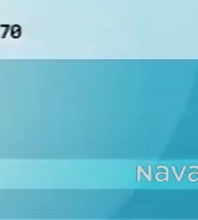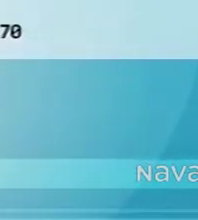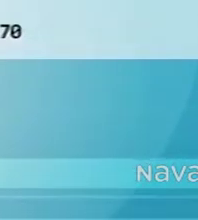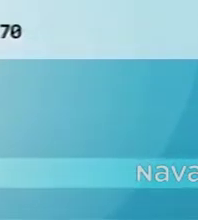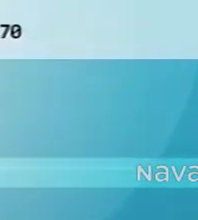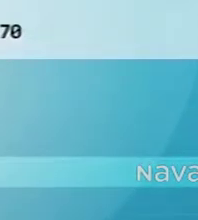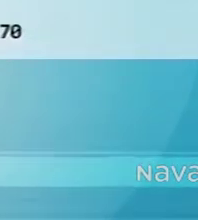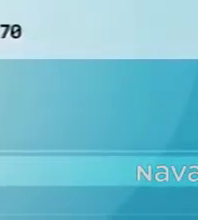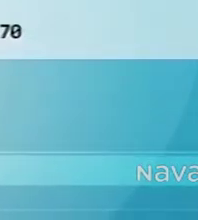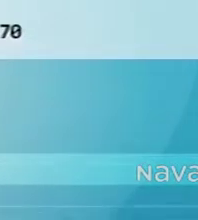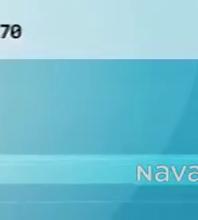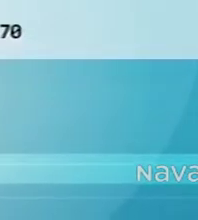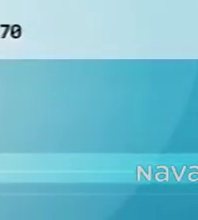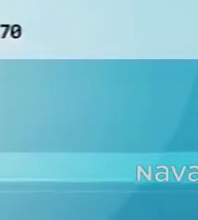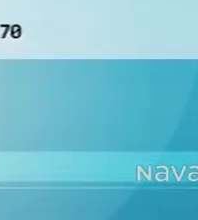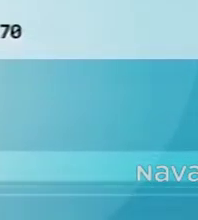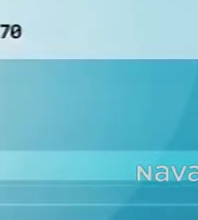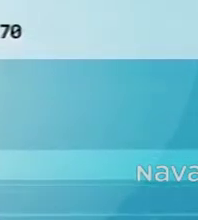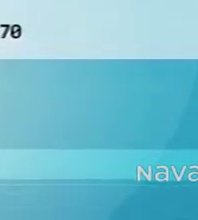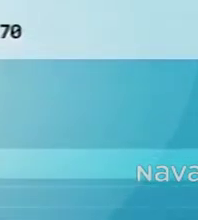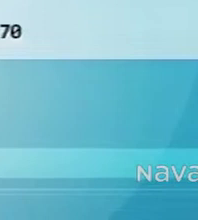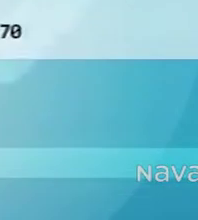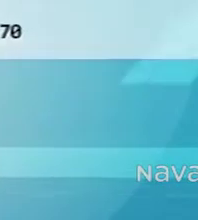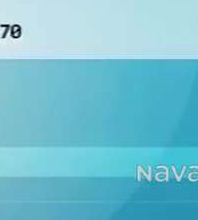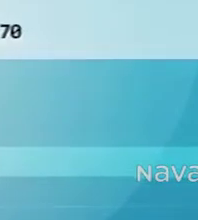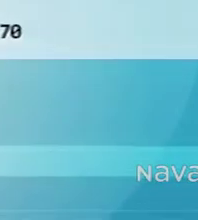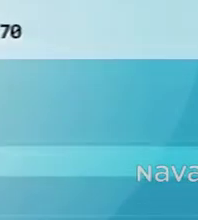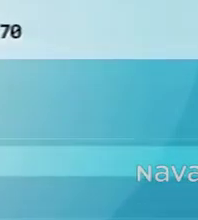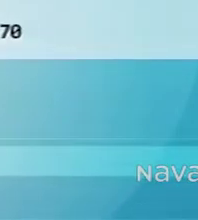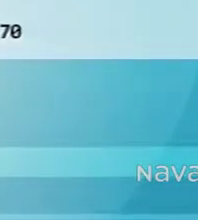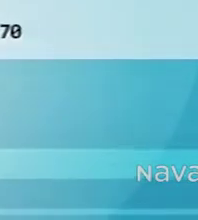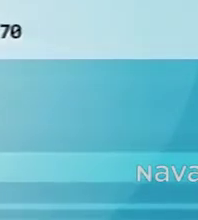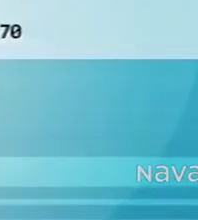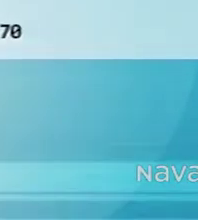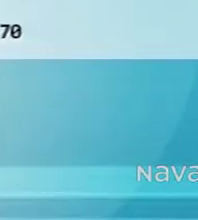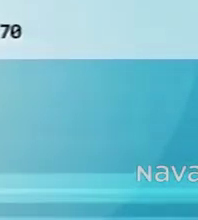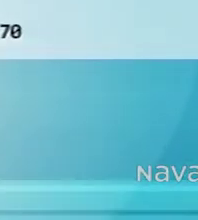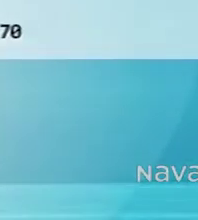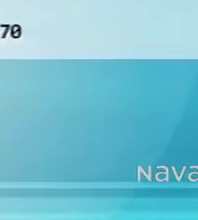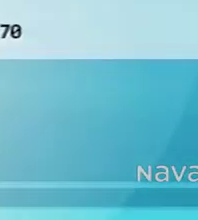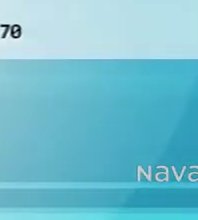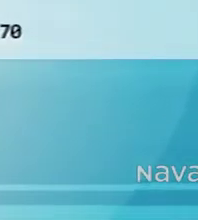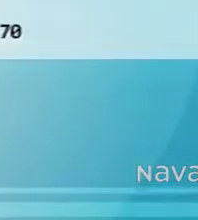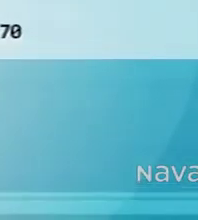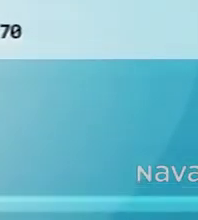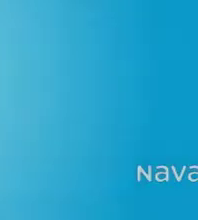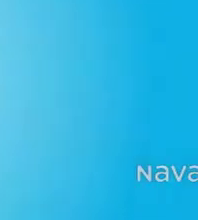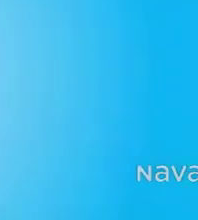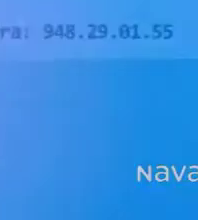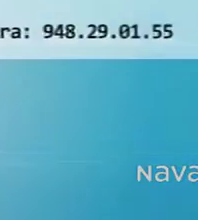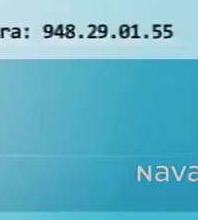los impuestos a través del sistema de módulos. Se dirige a emprendedores, autónomos y personas que trabajen en pymes.